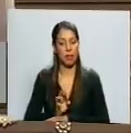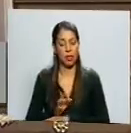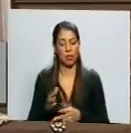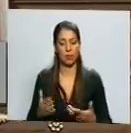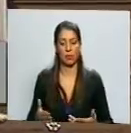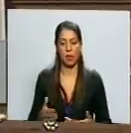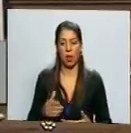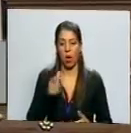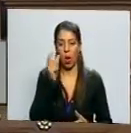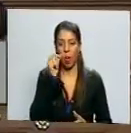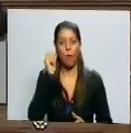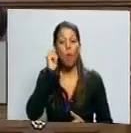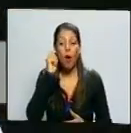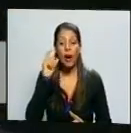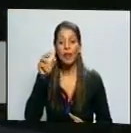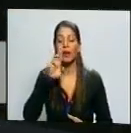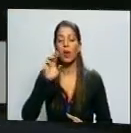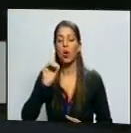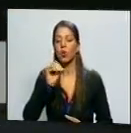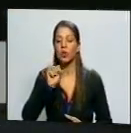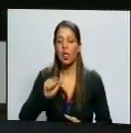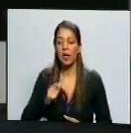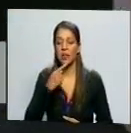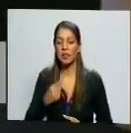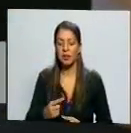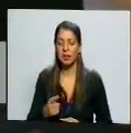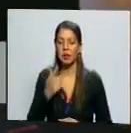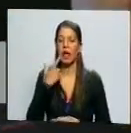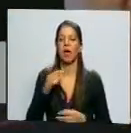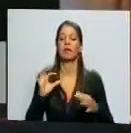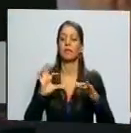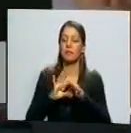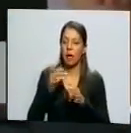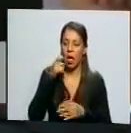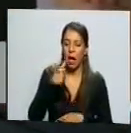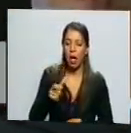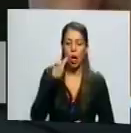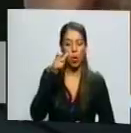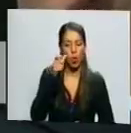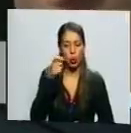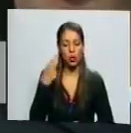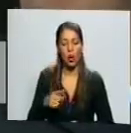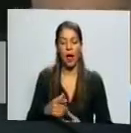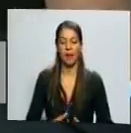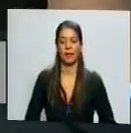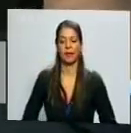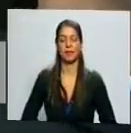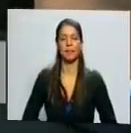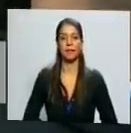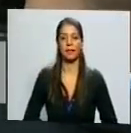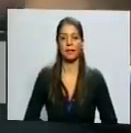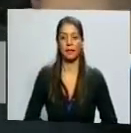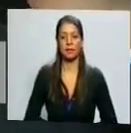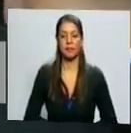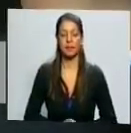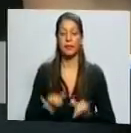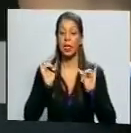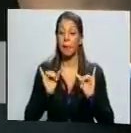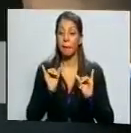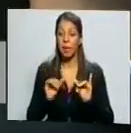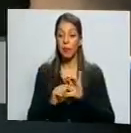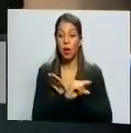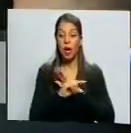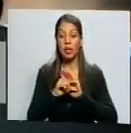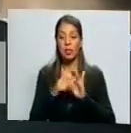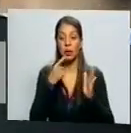Rosa León, sin soslayar los controles fiscales. Pero además de ello, en el mismo articulado